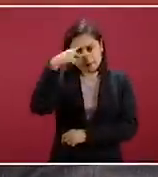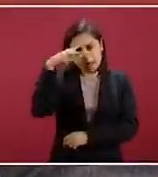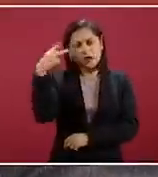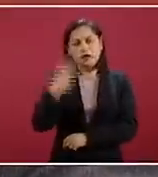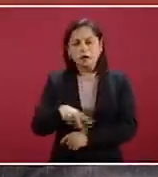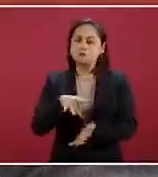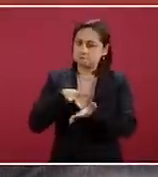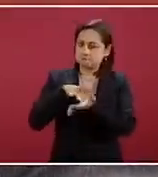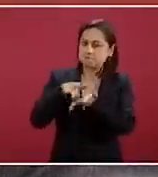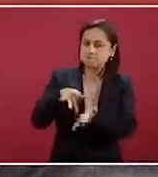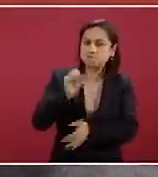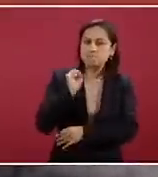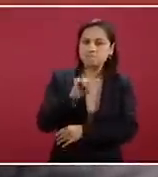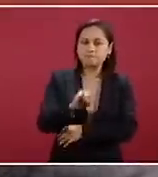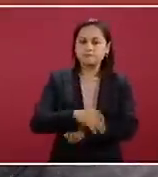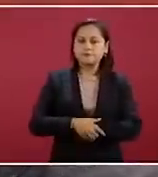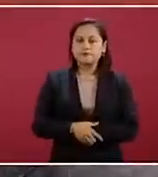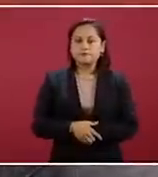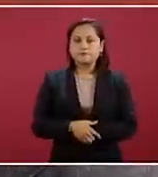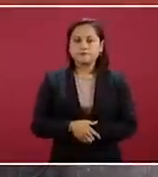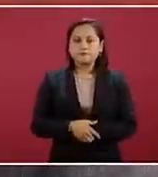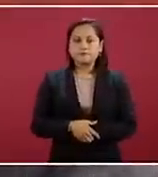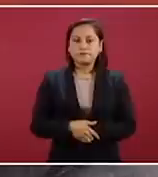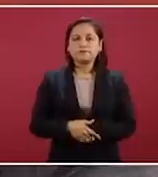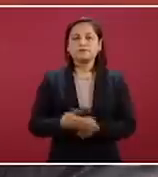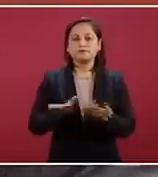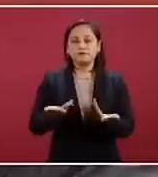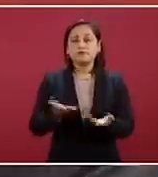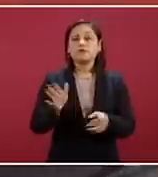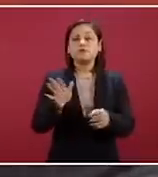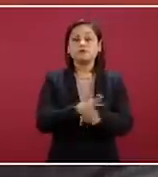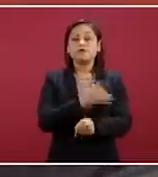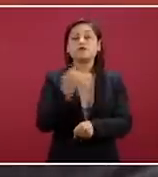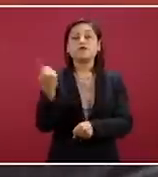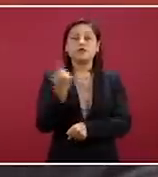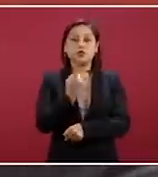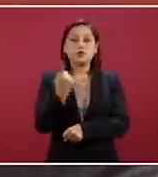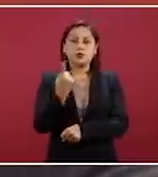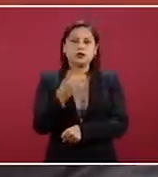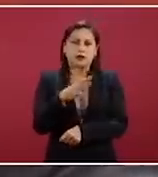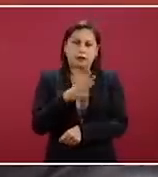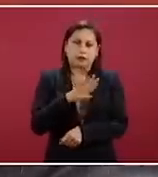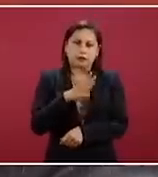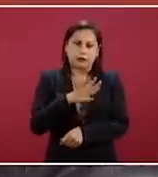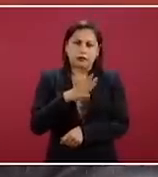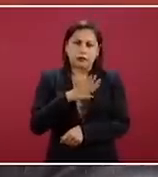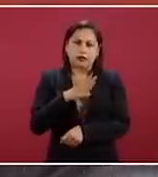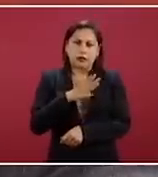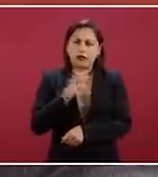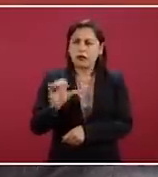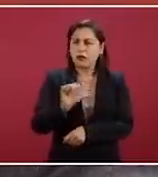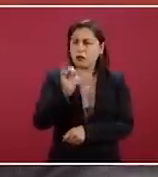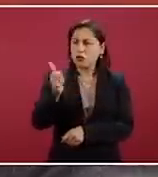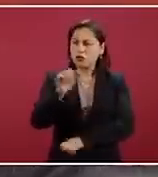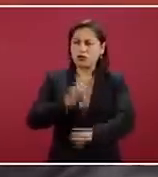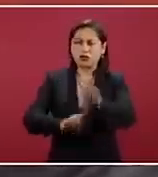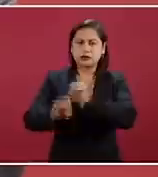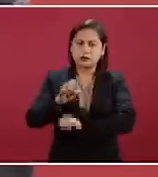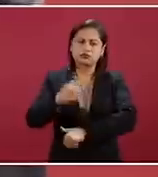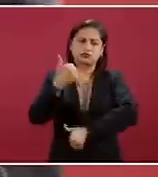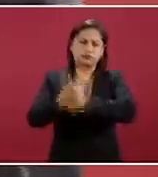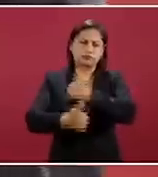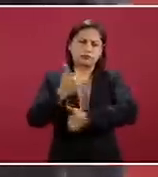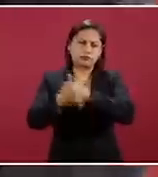Y como existe competencia, porque esto es propio de